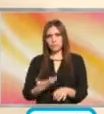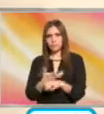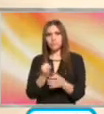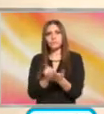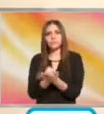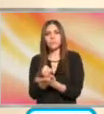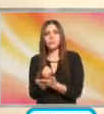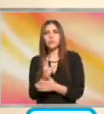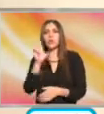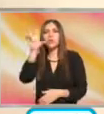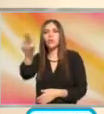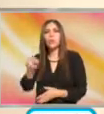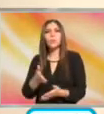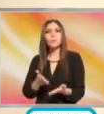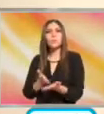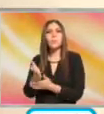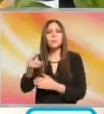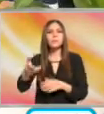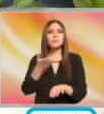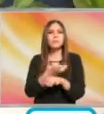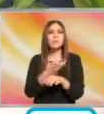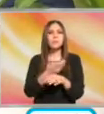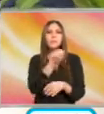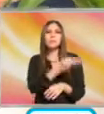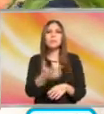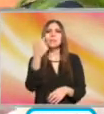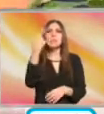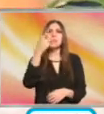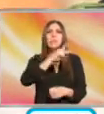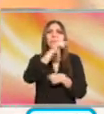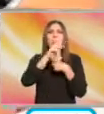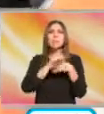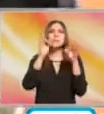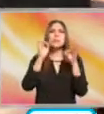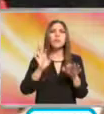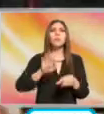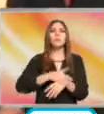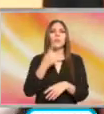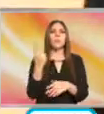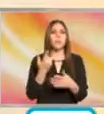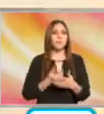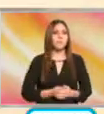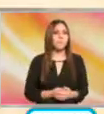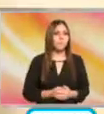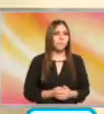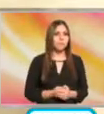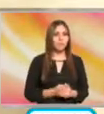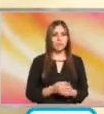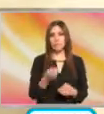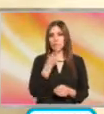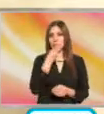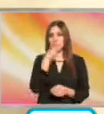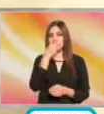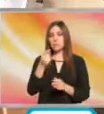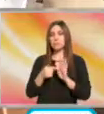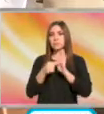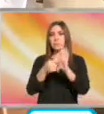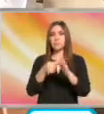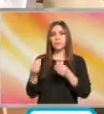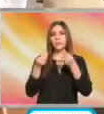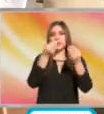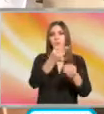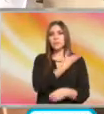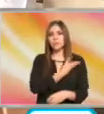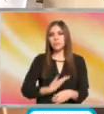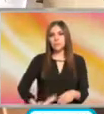de estos 7 países en específico? Bueno, la fundamentación que da la orden ejecutiva son por 2 temas